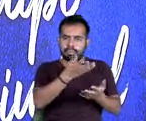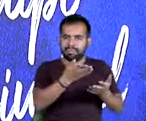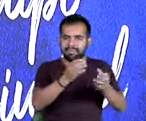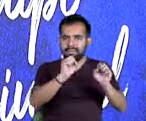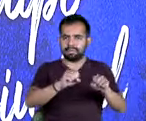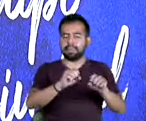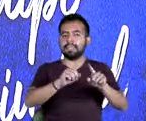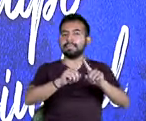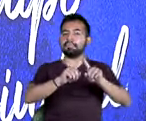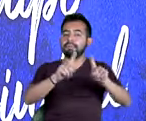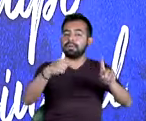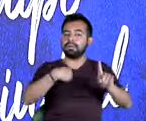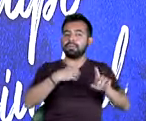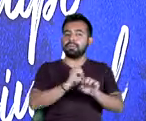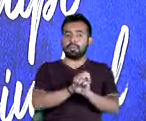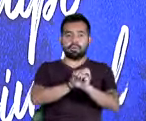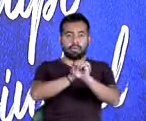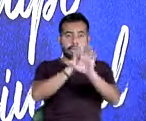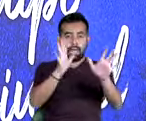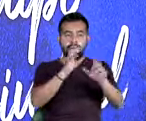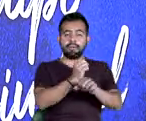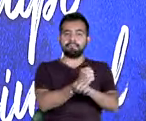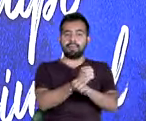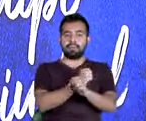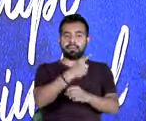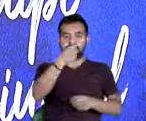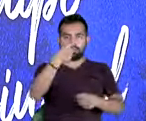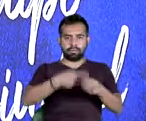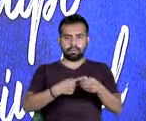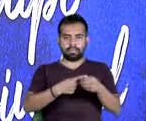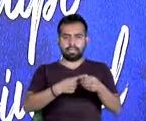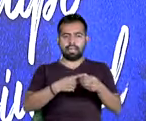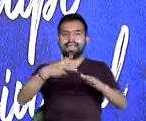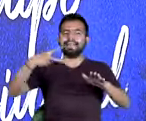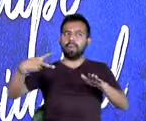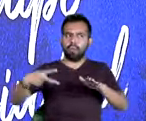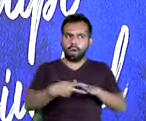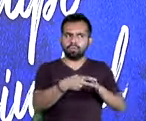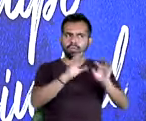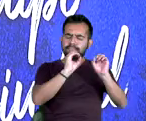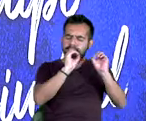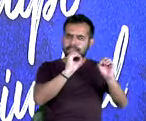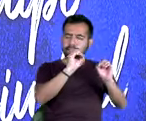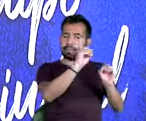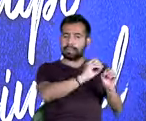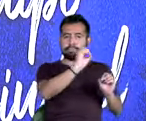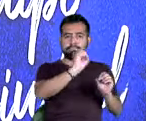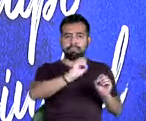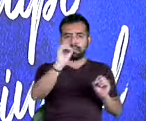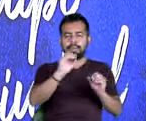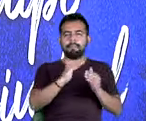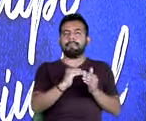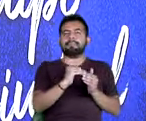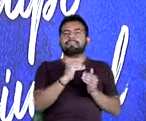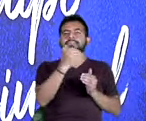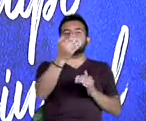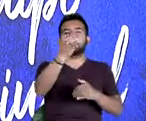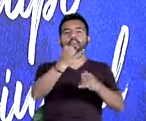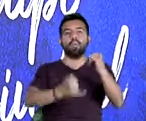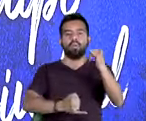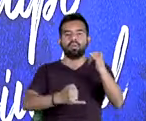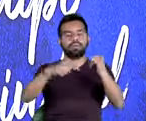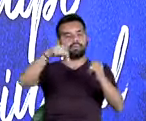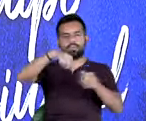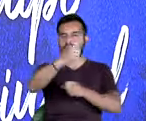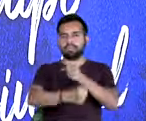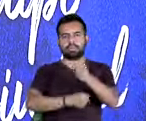tengo claro es que para mí el Metro de Quito no podrá ser inaugurado plenamente más allá del último trimestre de este